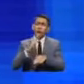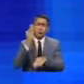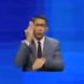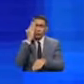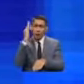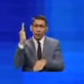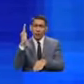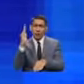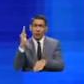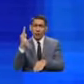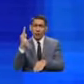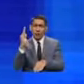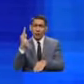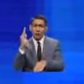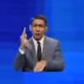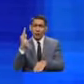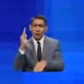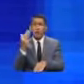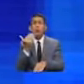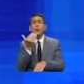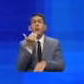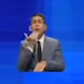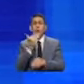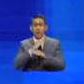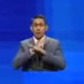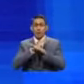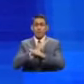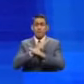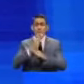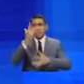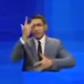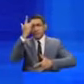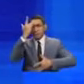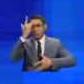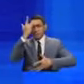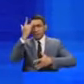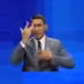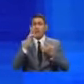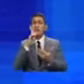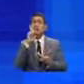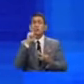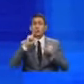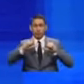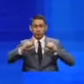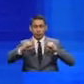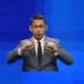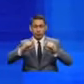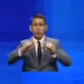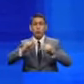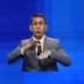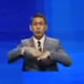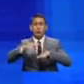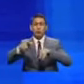de cultivo, lo que dificulta la detección temprana de la bacteria que causa este virus.